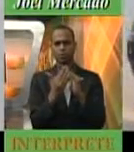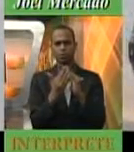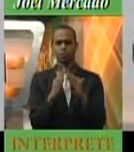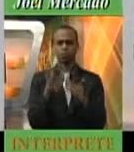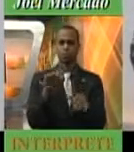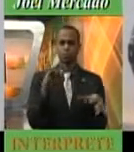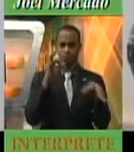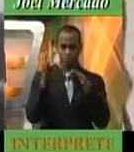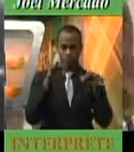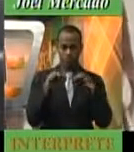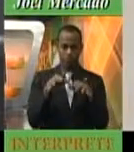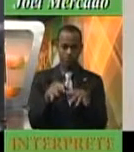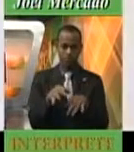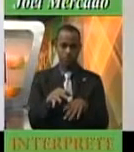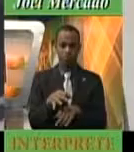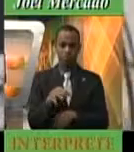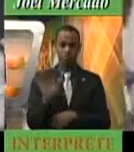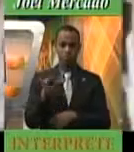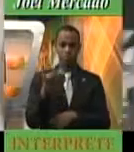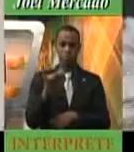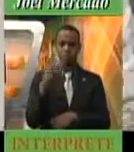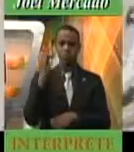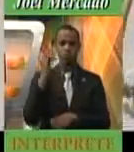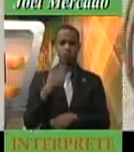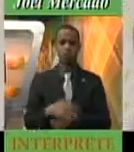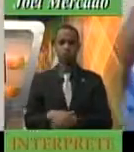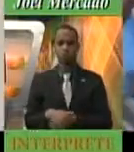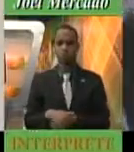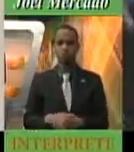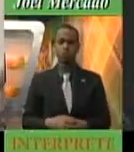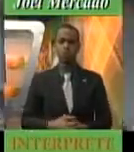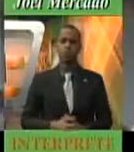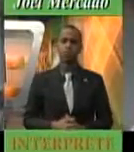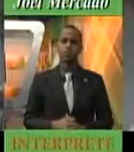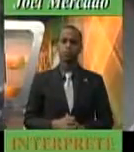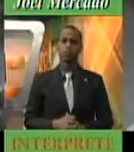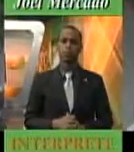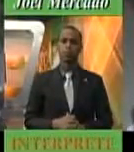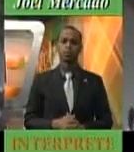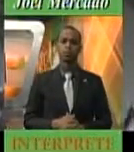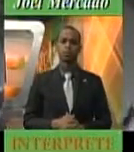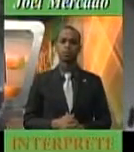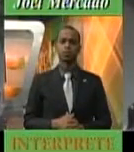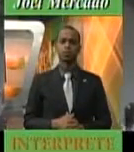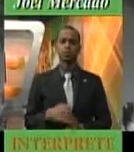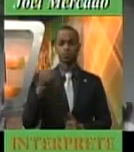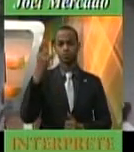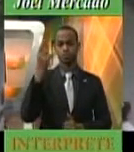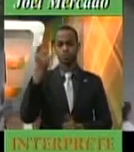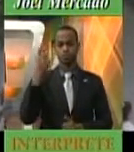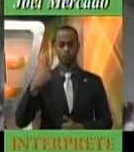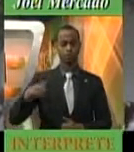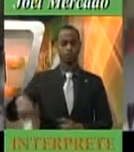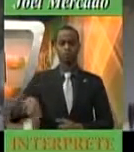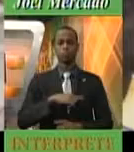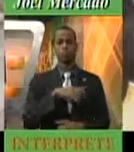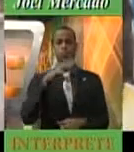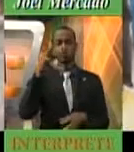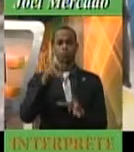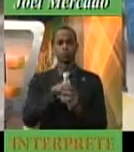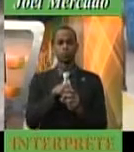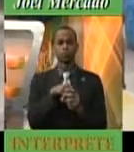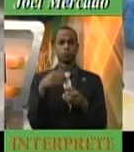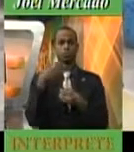explicamos, yo le dije, ¿sabe por qué? Porque nosotros no estaríamos cómodos quedándonos